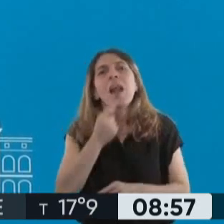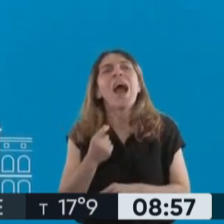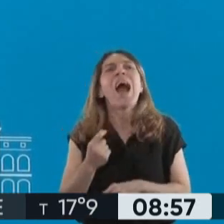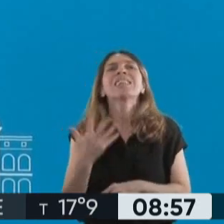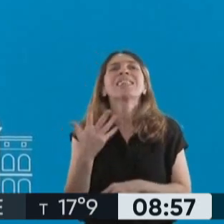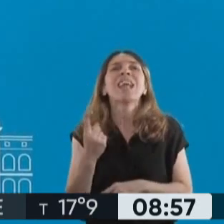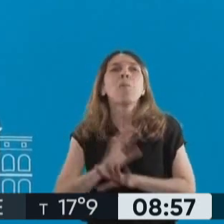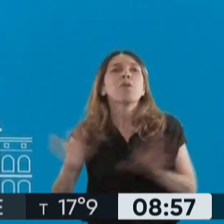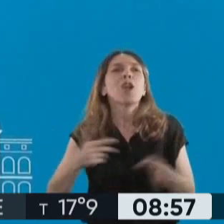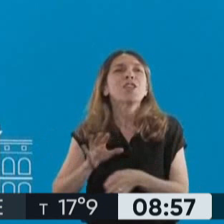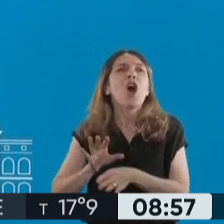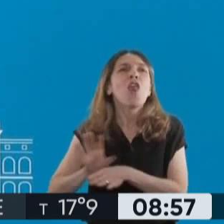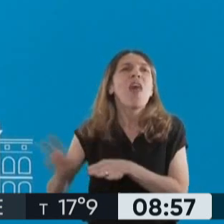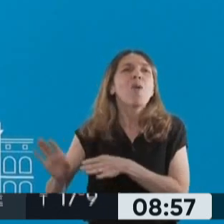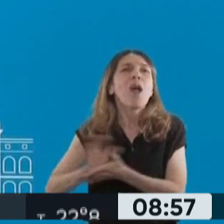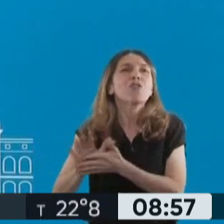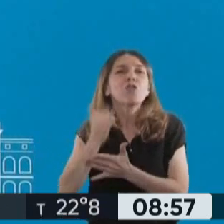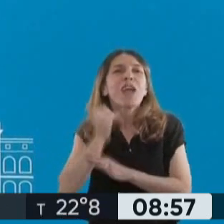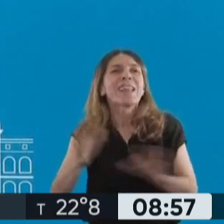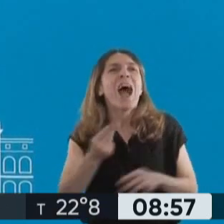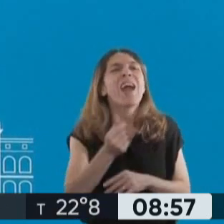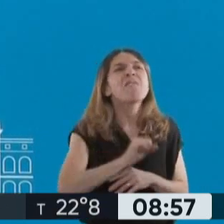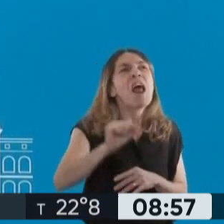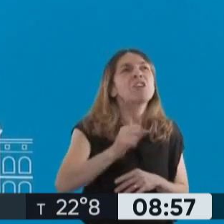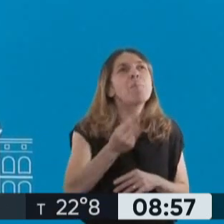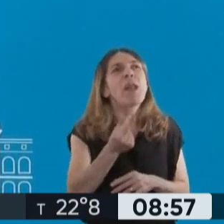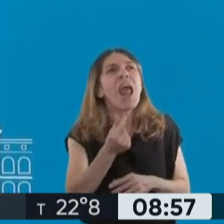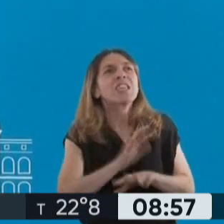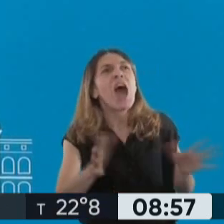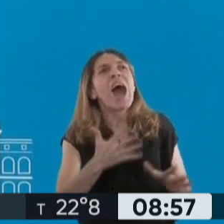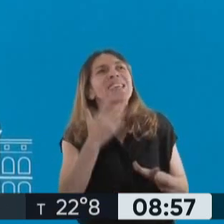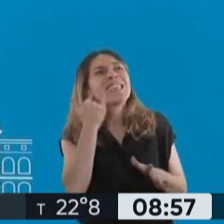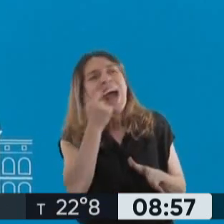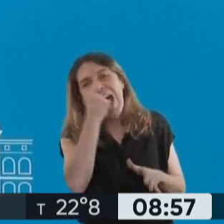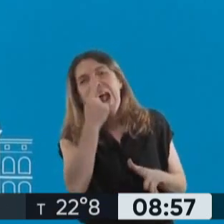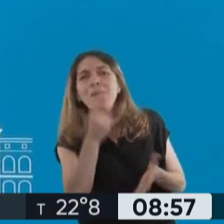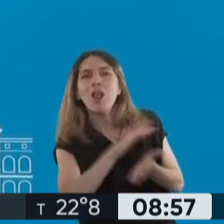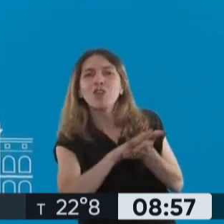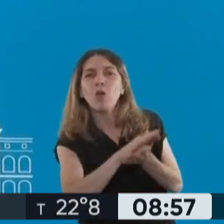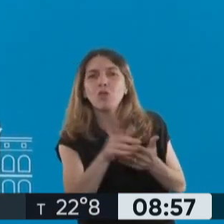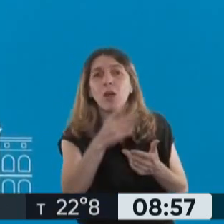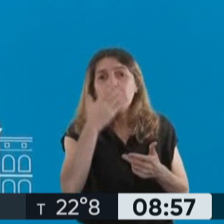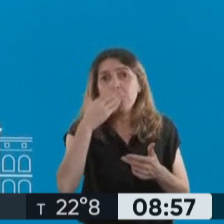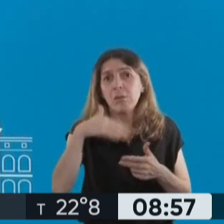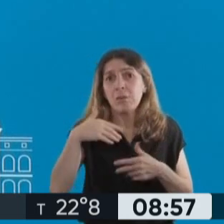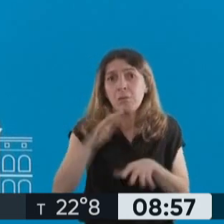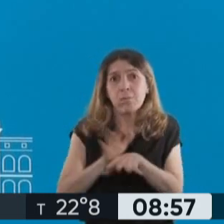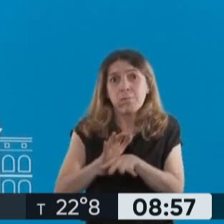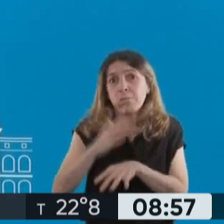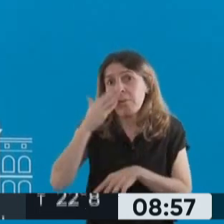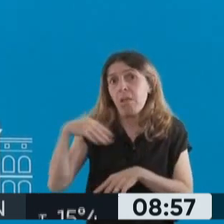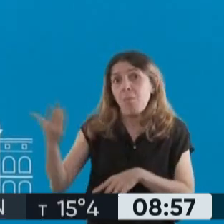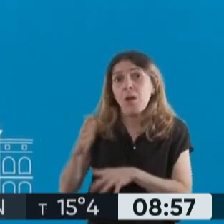5 minutos ni que la inflación es un problema que se resuelve también, fue así, ¿no? De un día para el otro o en 5 minutos y después terminó yéndose del gobierno con